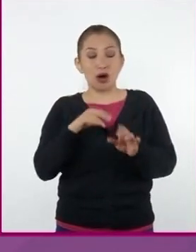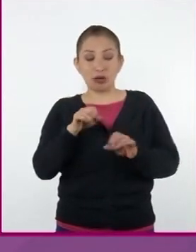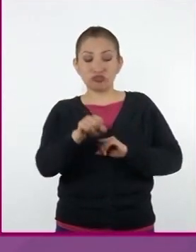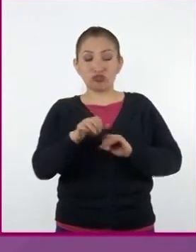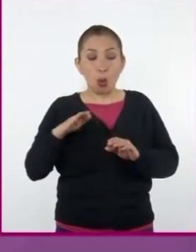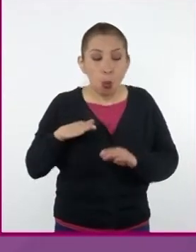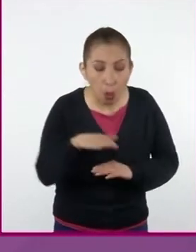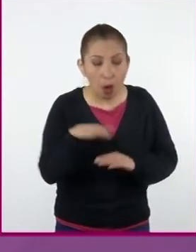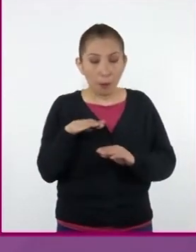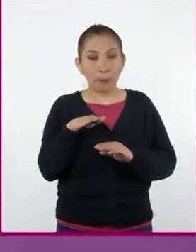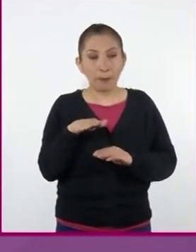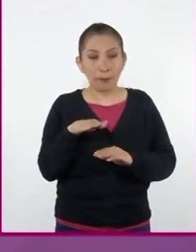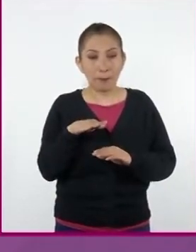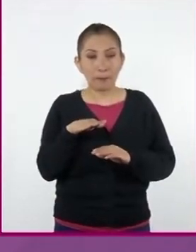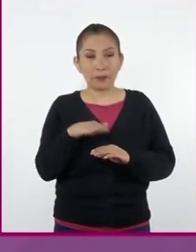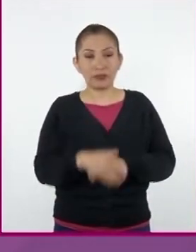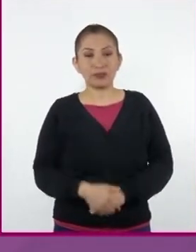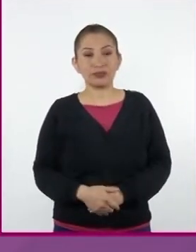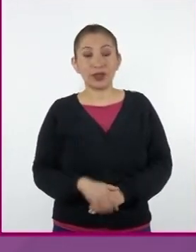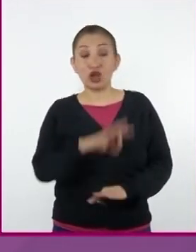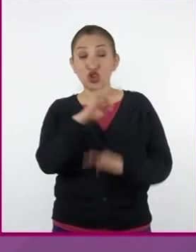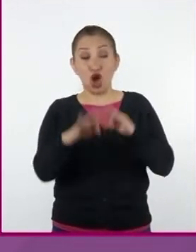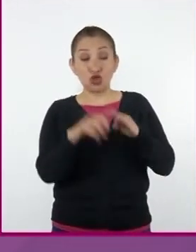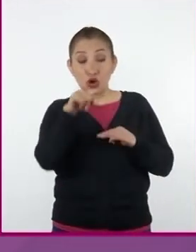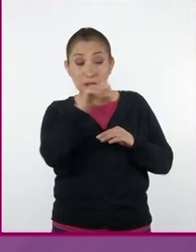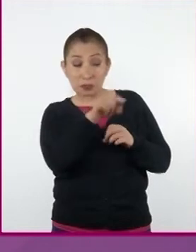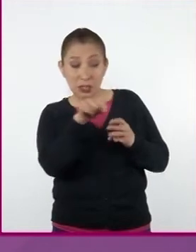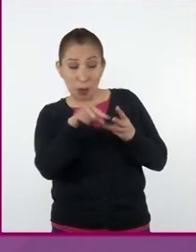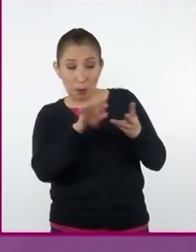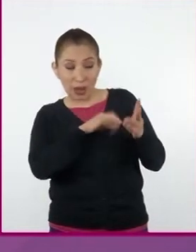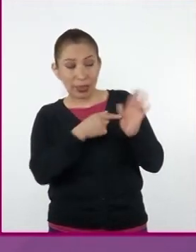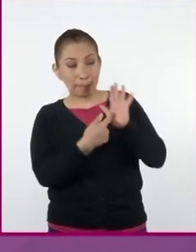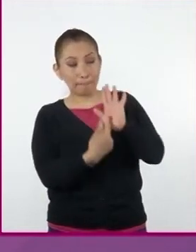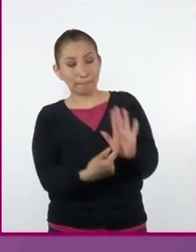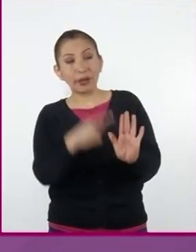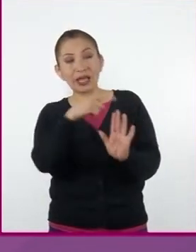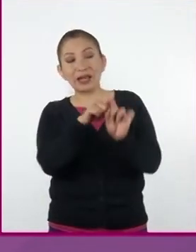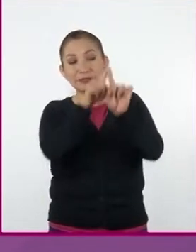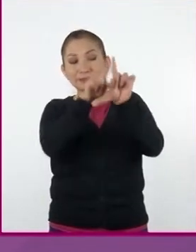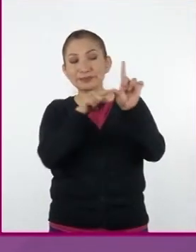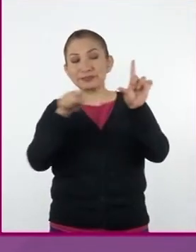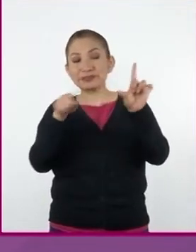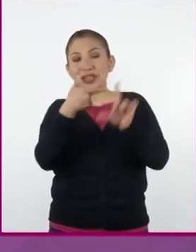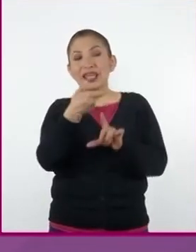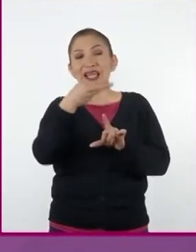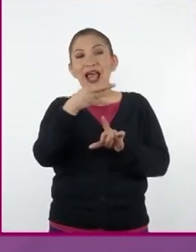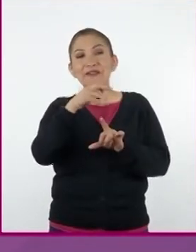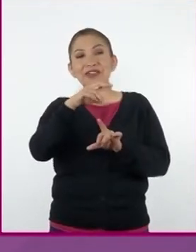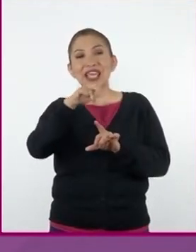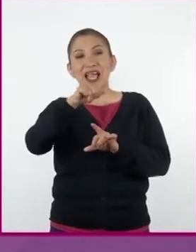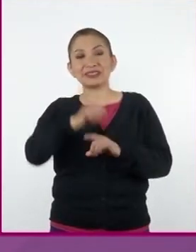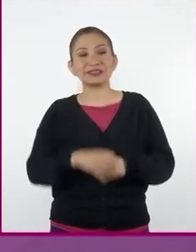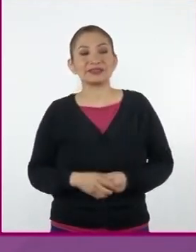de un automóvil. Todos ellos pueden ser expresados por medio de gráficas.